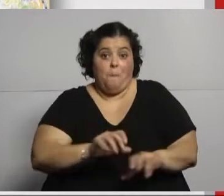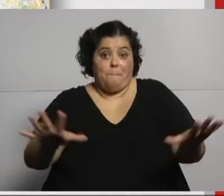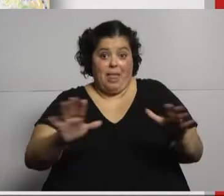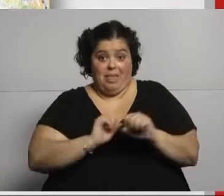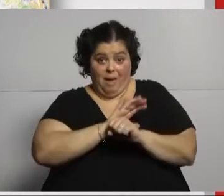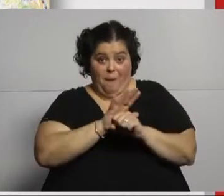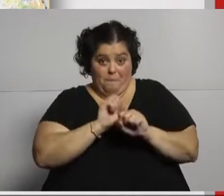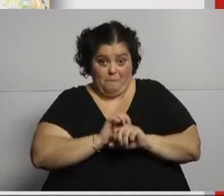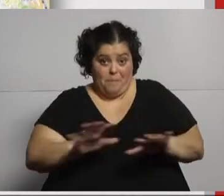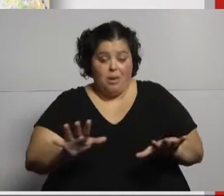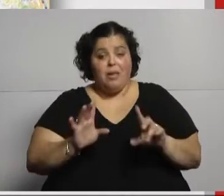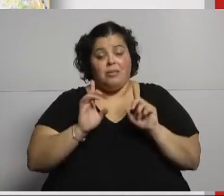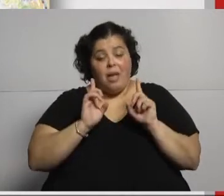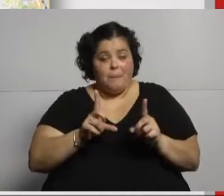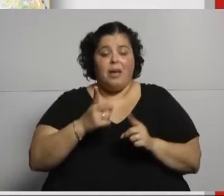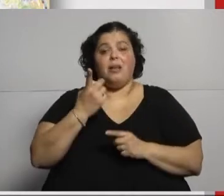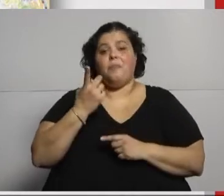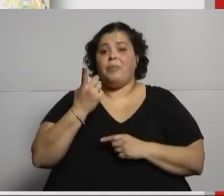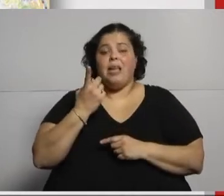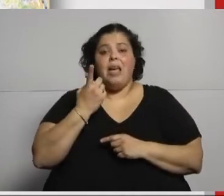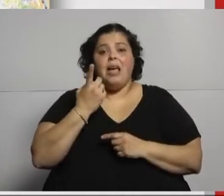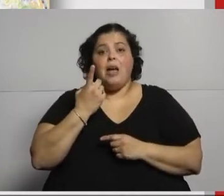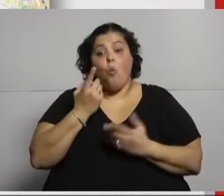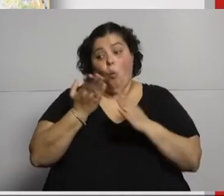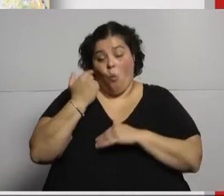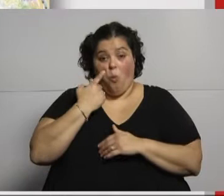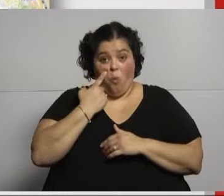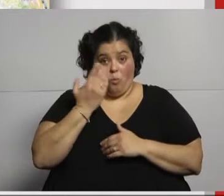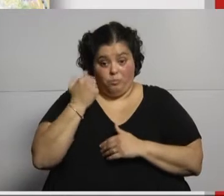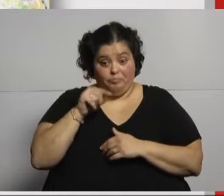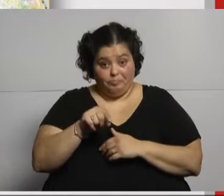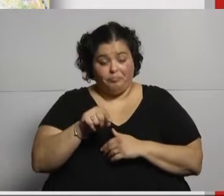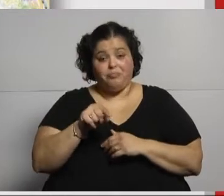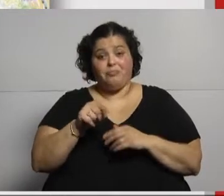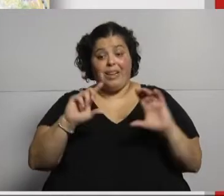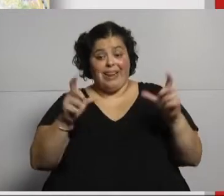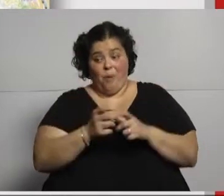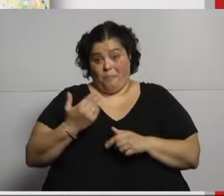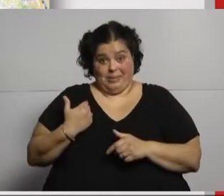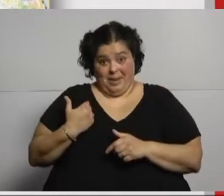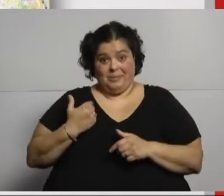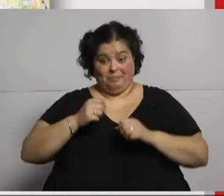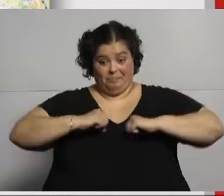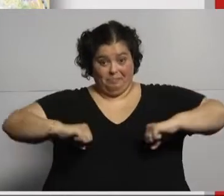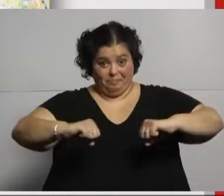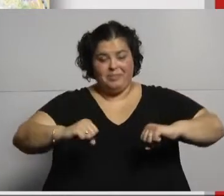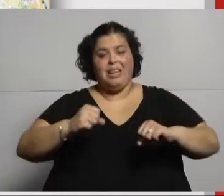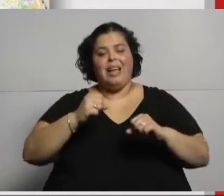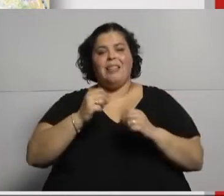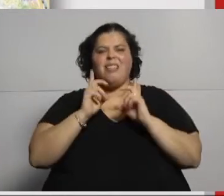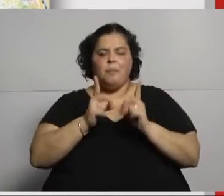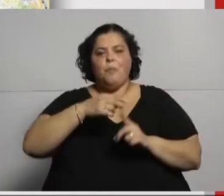misma intención que otras que hemos conocido en el panel previo respecto a la sistematización de diagnósticos un